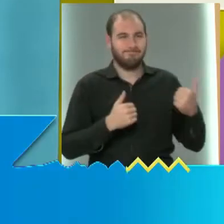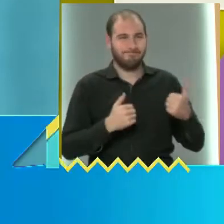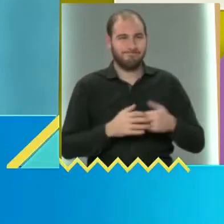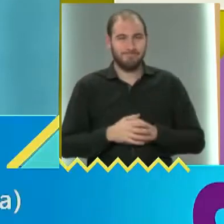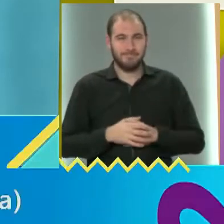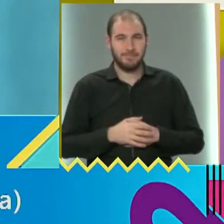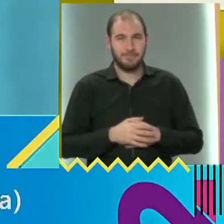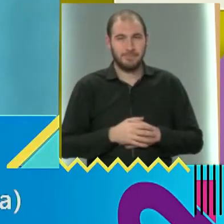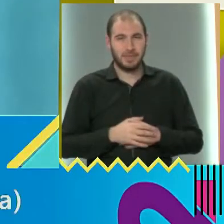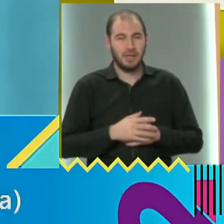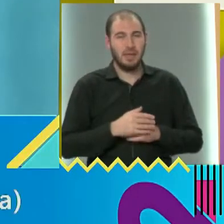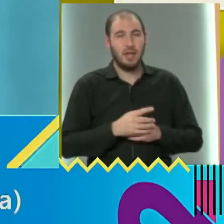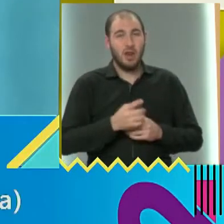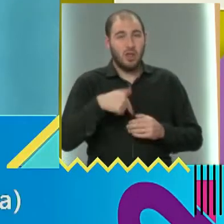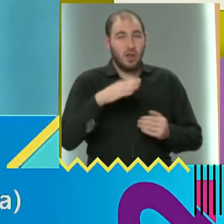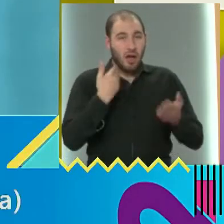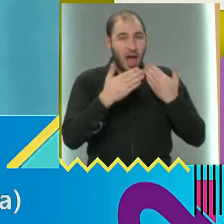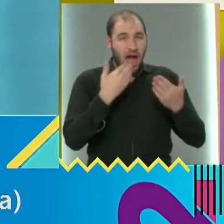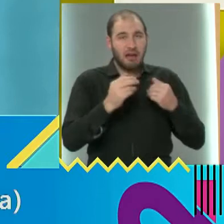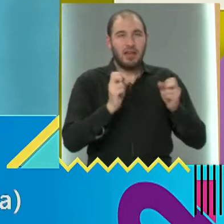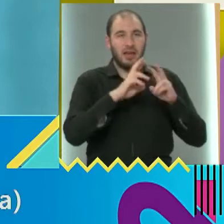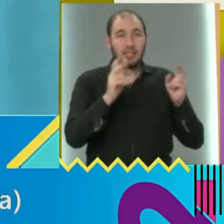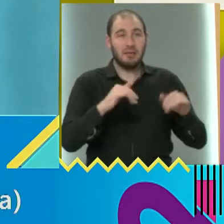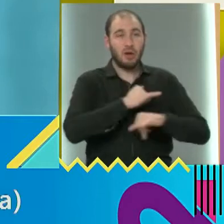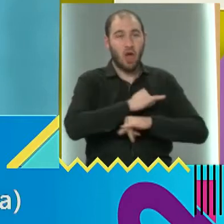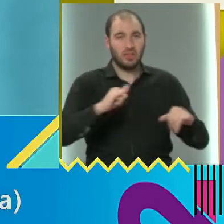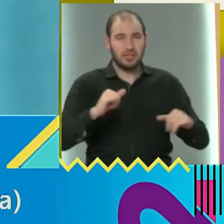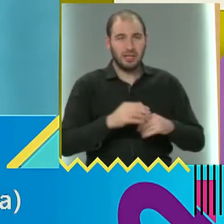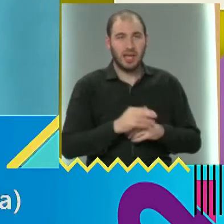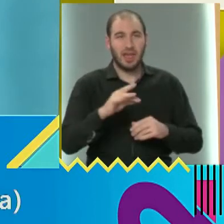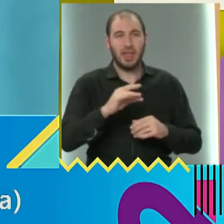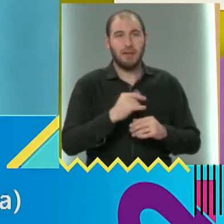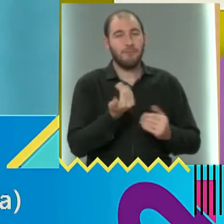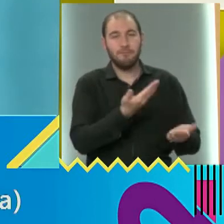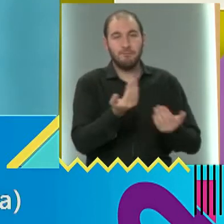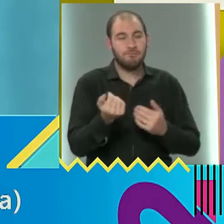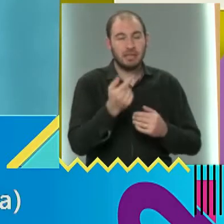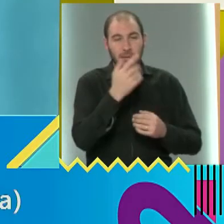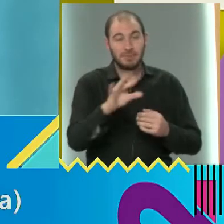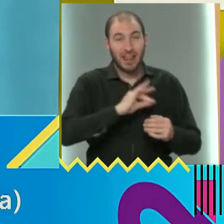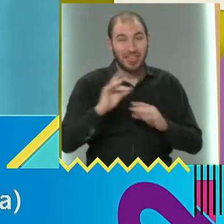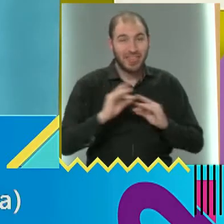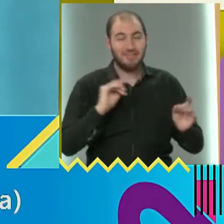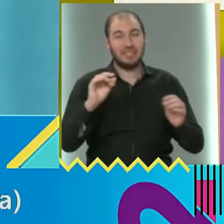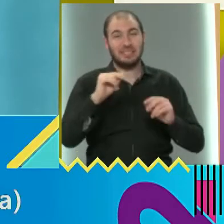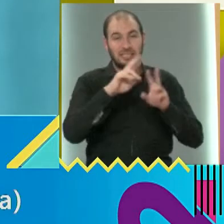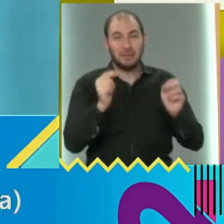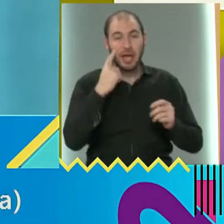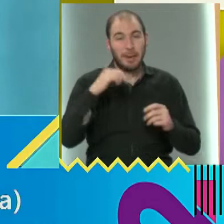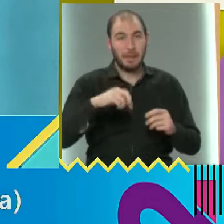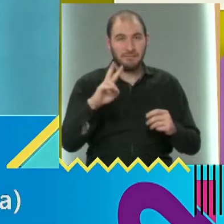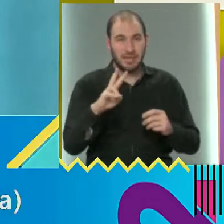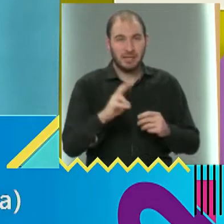bien. Bueno, Damián, estábamos hablando acerca de esta noticia que tiene que ver con la deuda de los adjudicatarios con respecto al